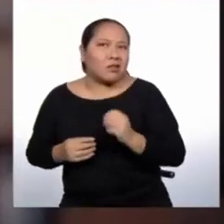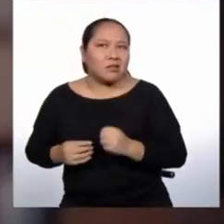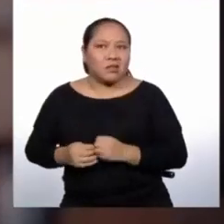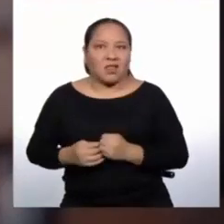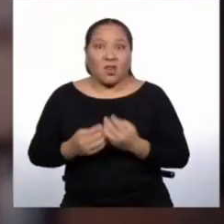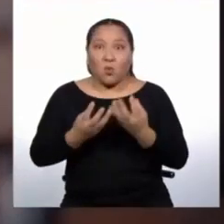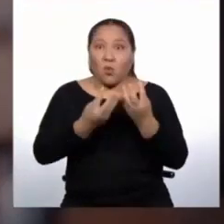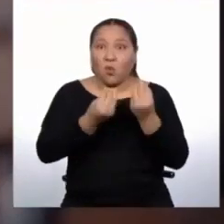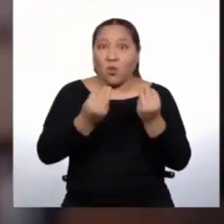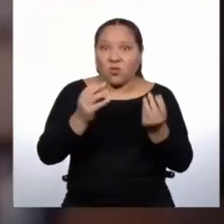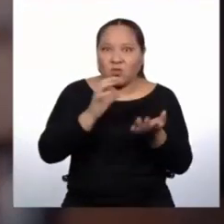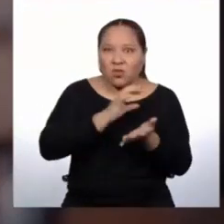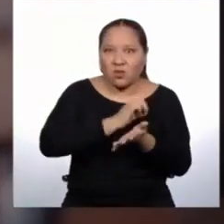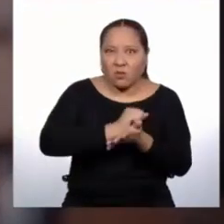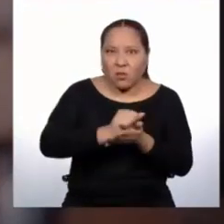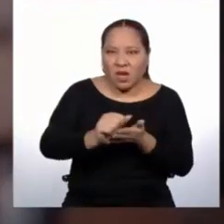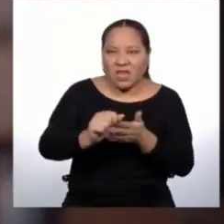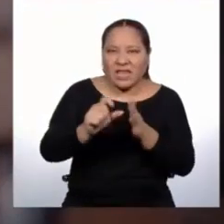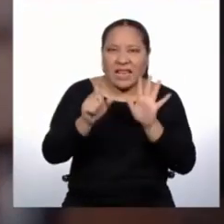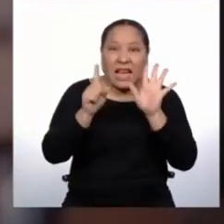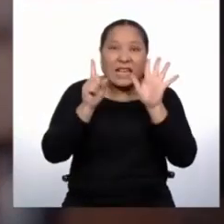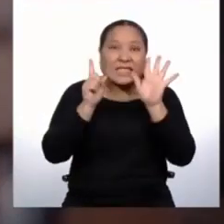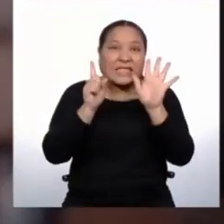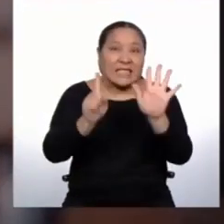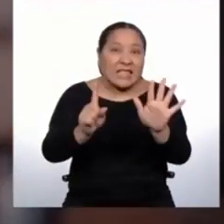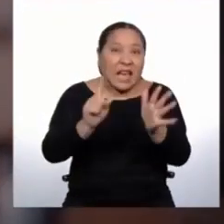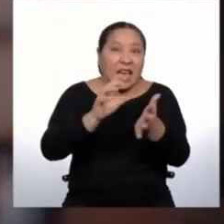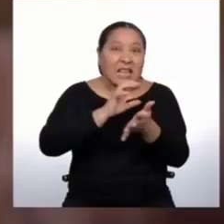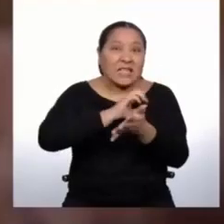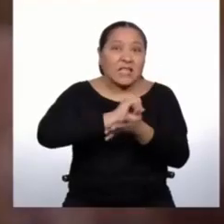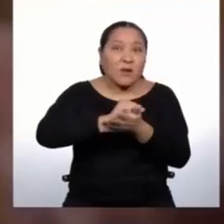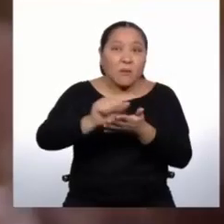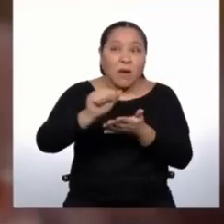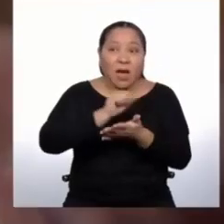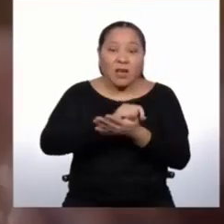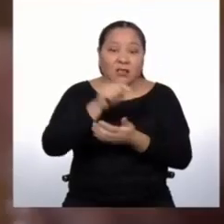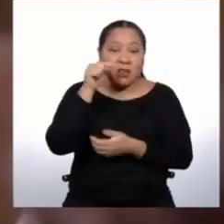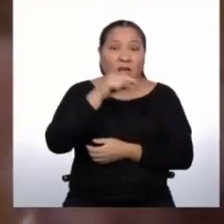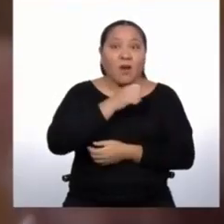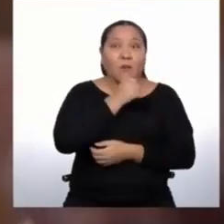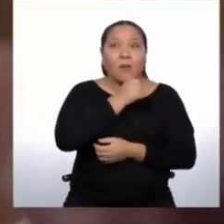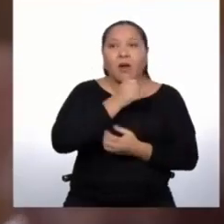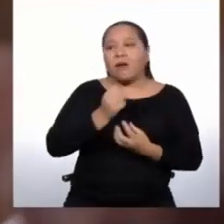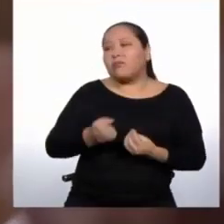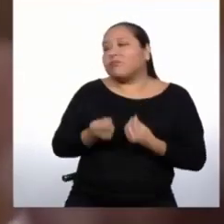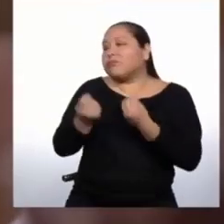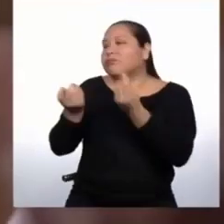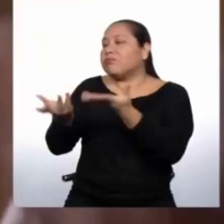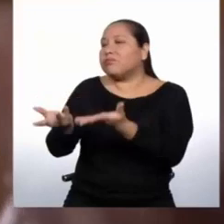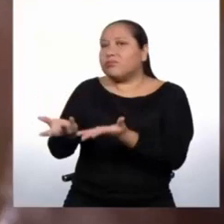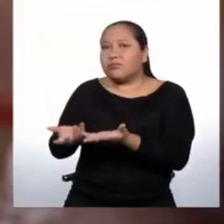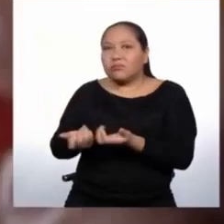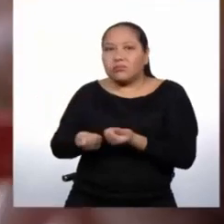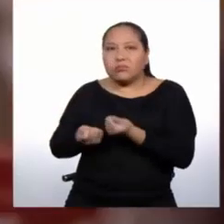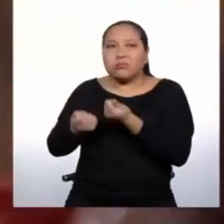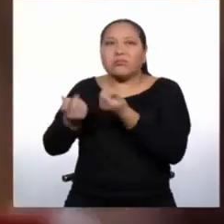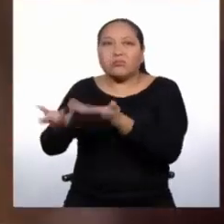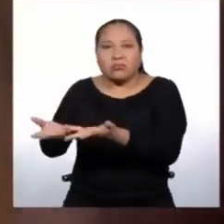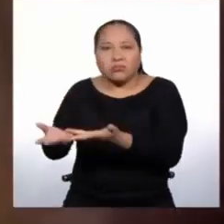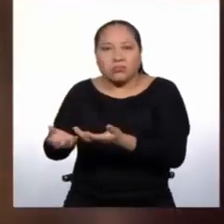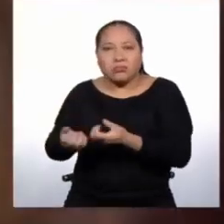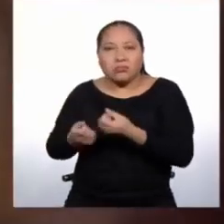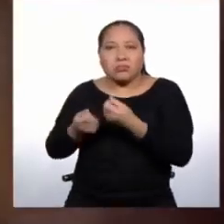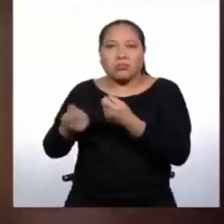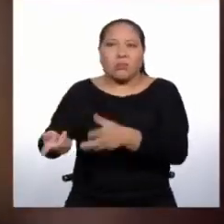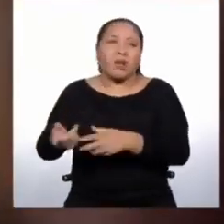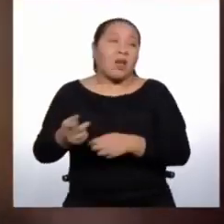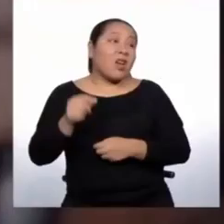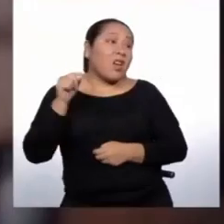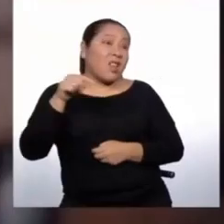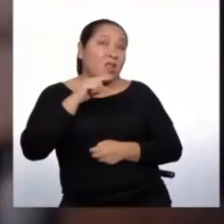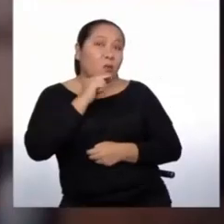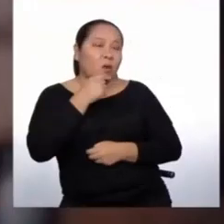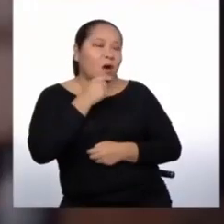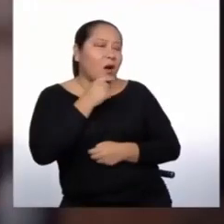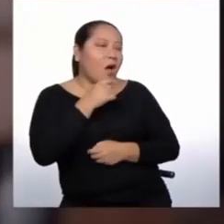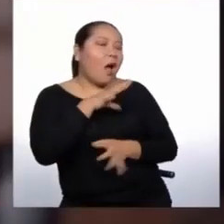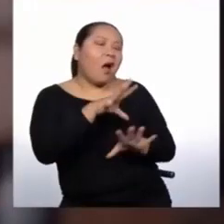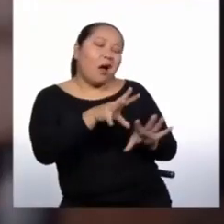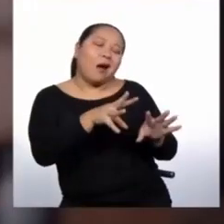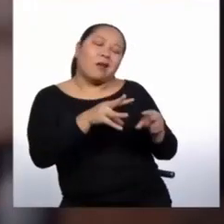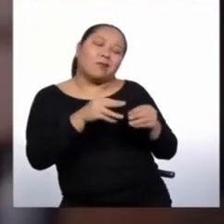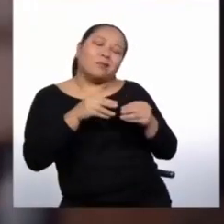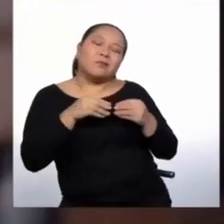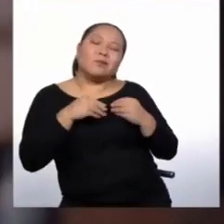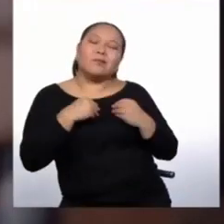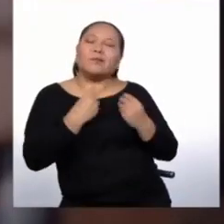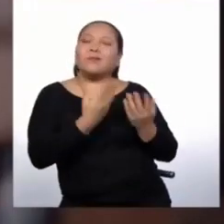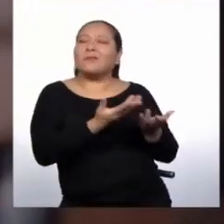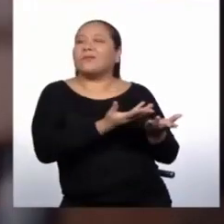meses, hasta 6, aceptando Visitación los alboroques, pero sin darse partido ni revelar intención de cubrir la libranza,